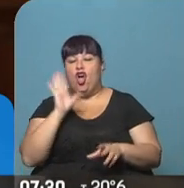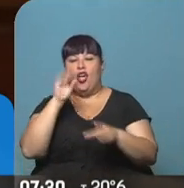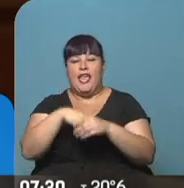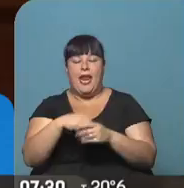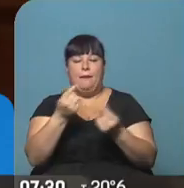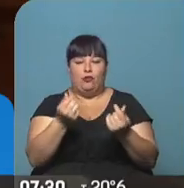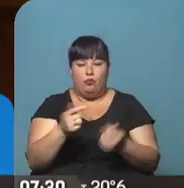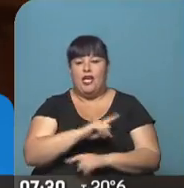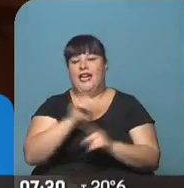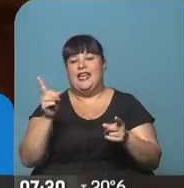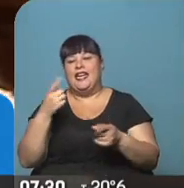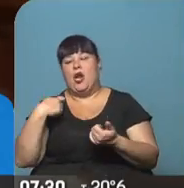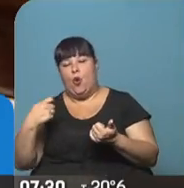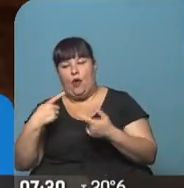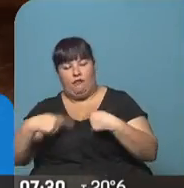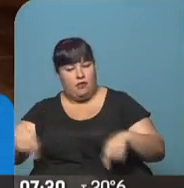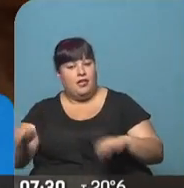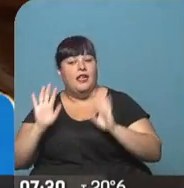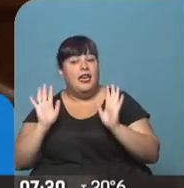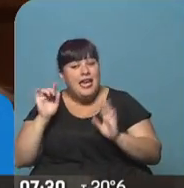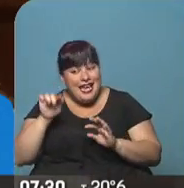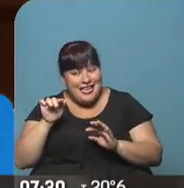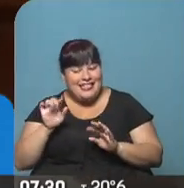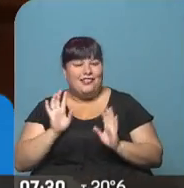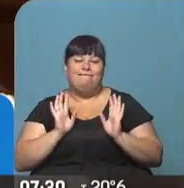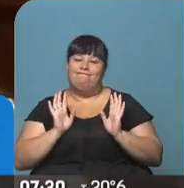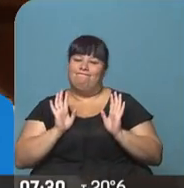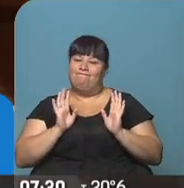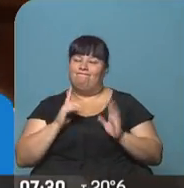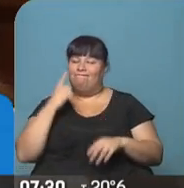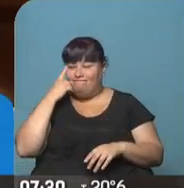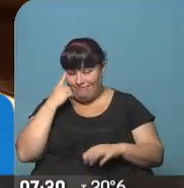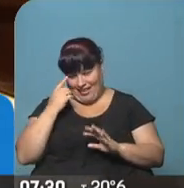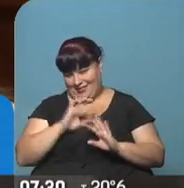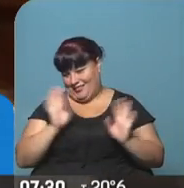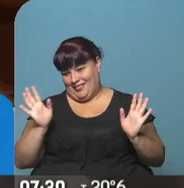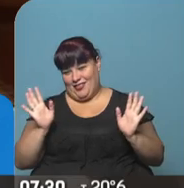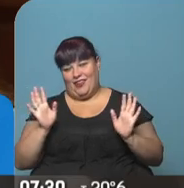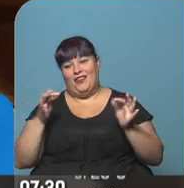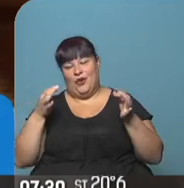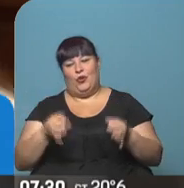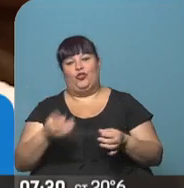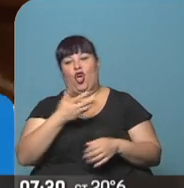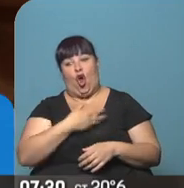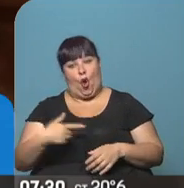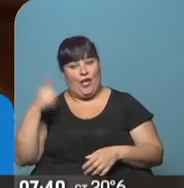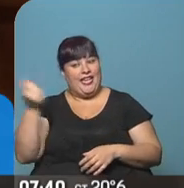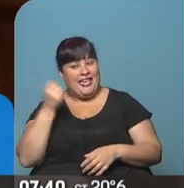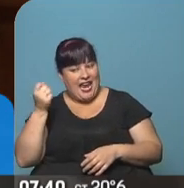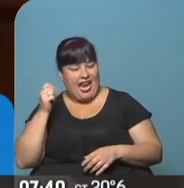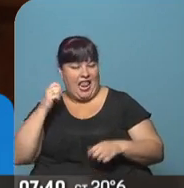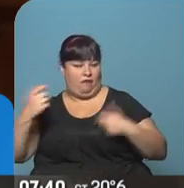en presupuesto ni en previsión, así que en este sentido nos parece, bueno, desde ya, que justamente el gobierno pretende